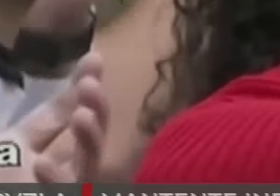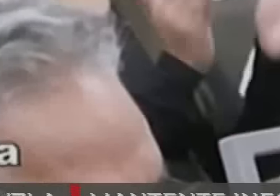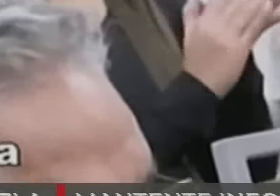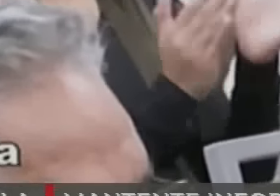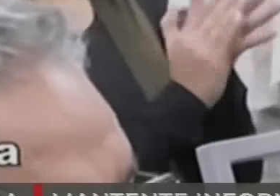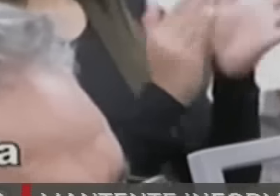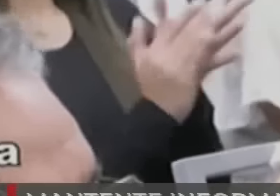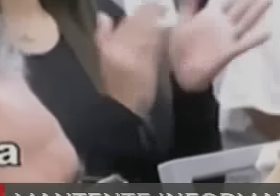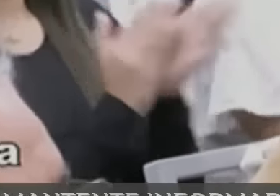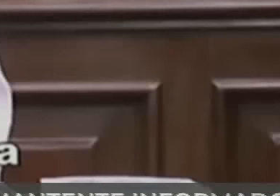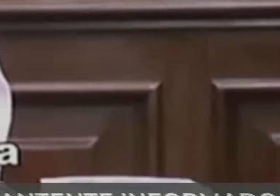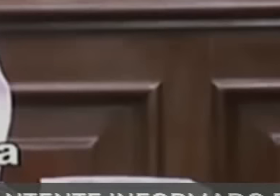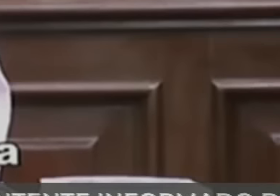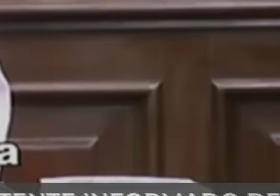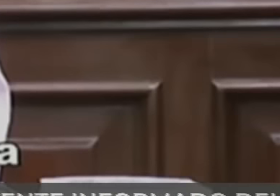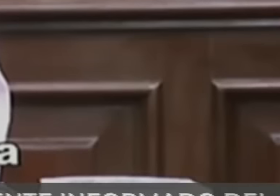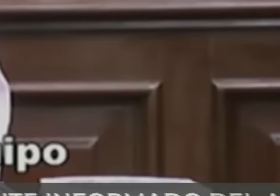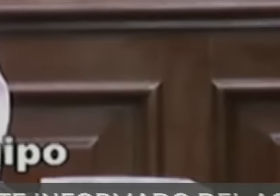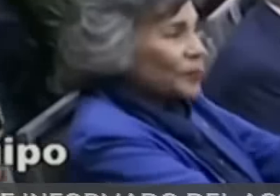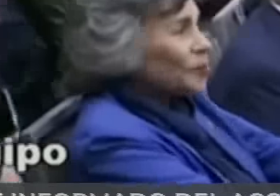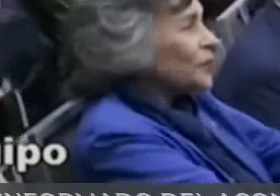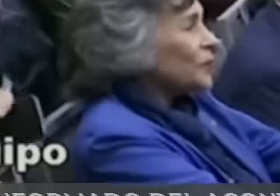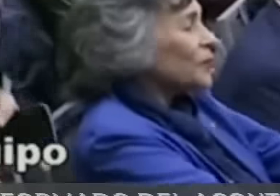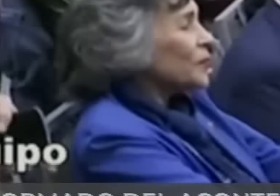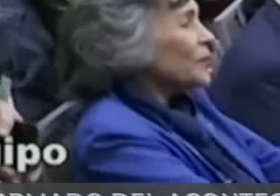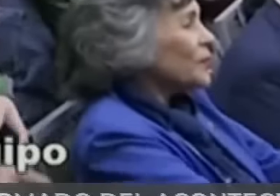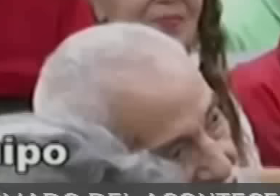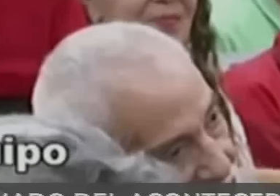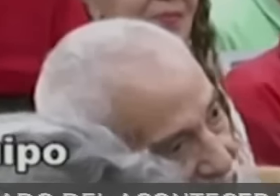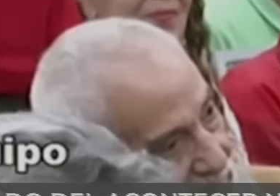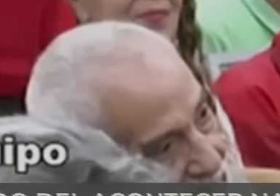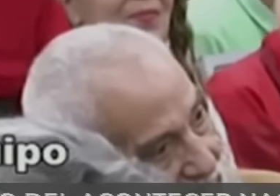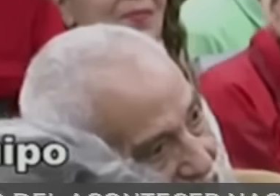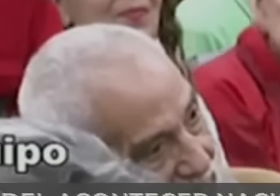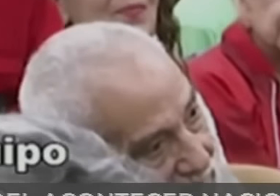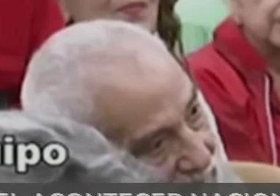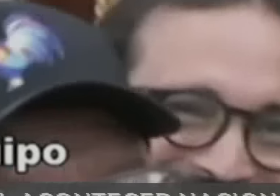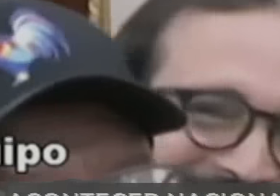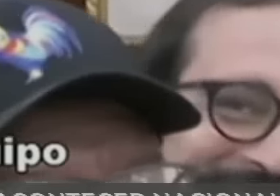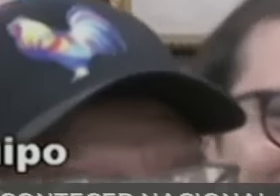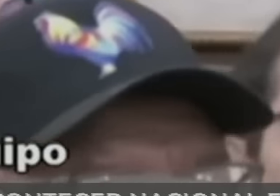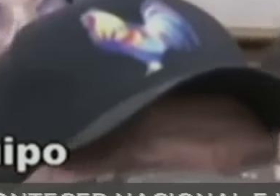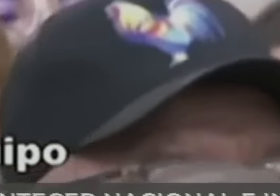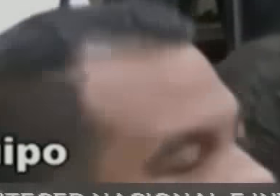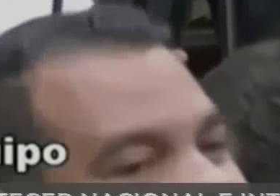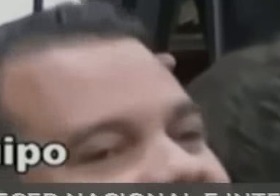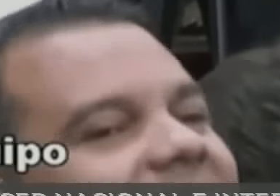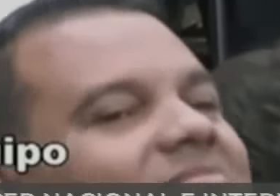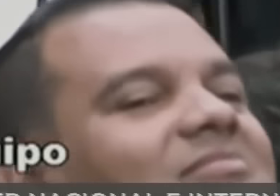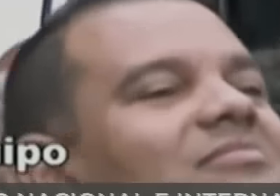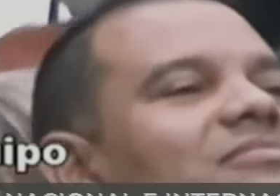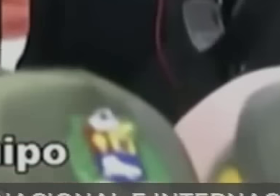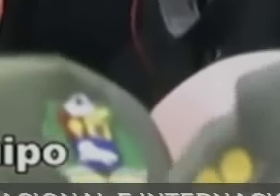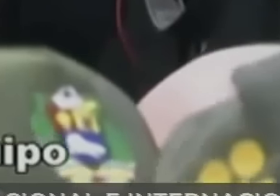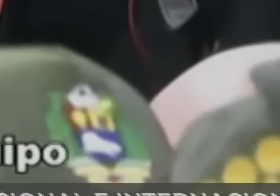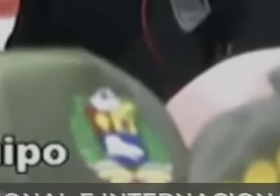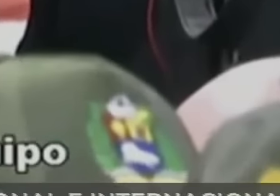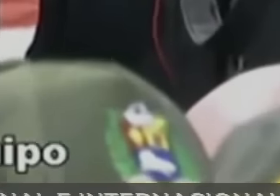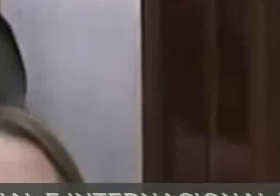de toda la revolución bolivariana. Por eso yo quiero conformar un equipo de coordinación y